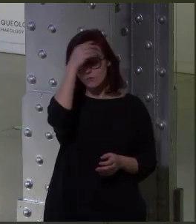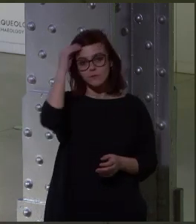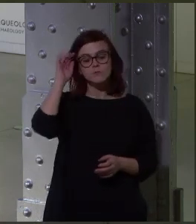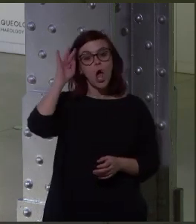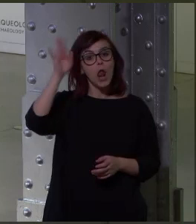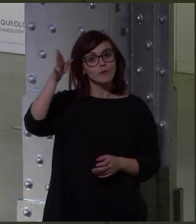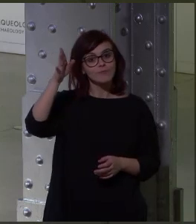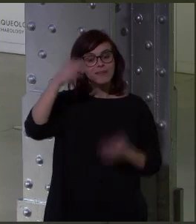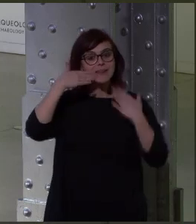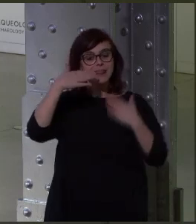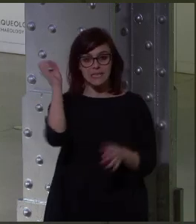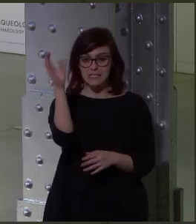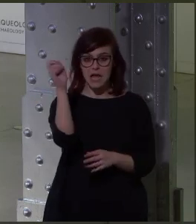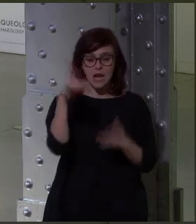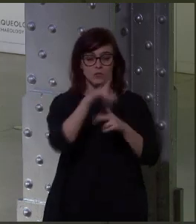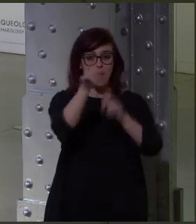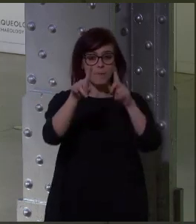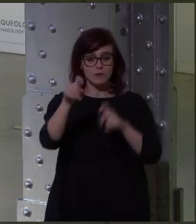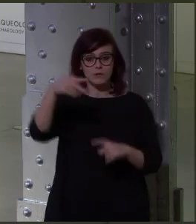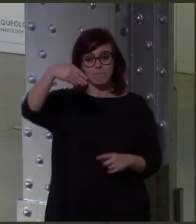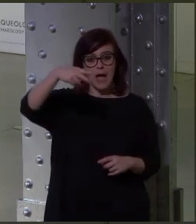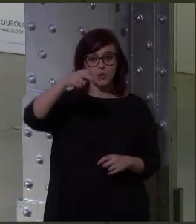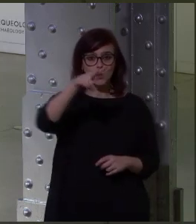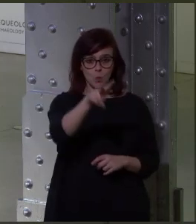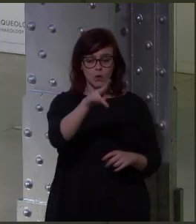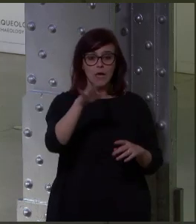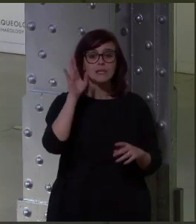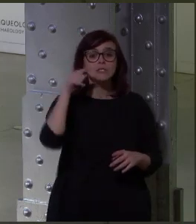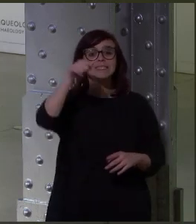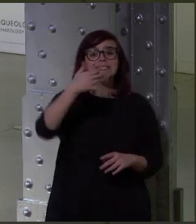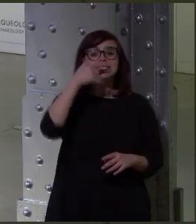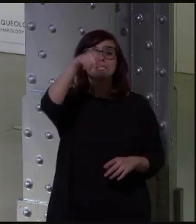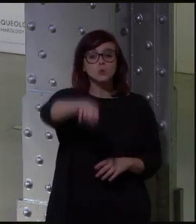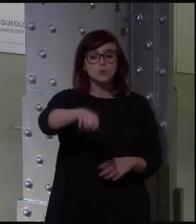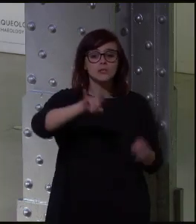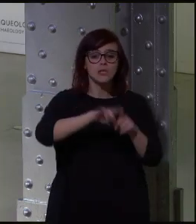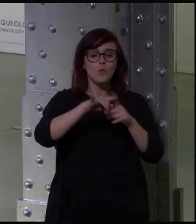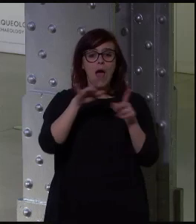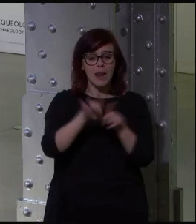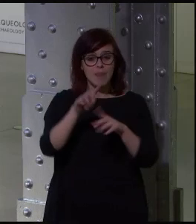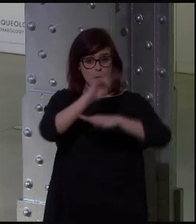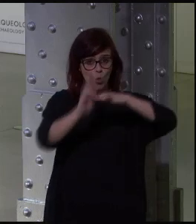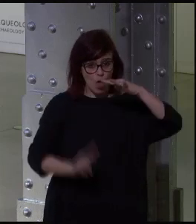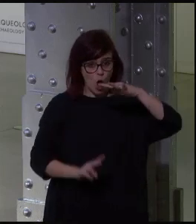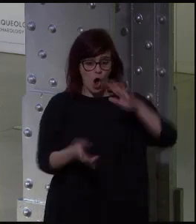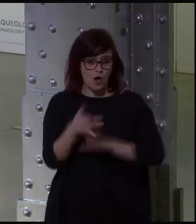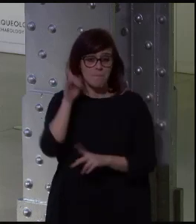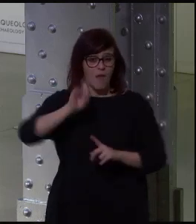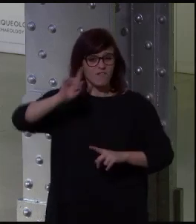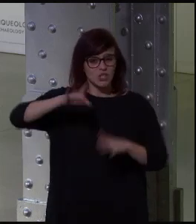Hola, gracias por la charla. Es una pregunta para Manu. Manu, si tuvieses aquí delante a todos los instructores de buceo del